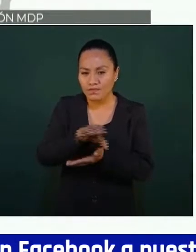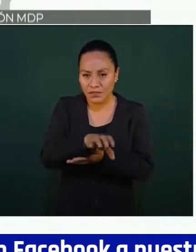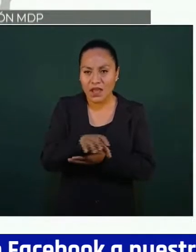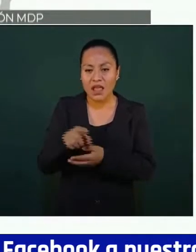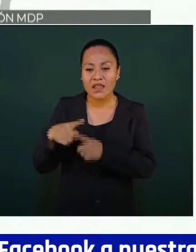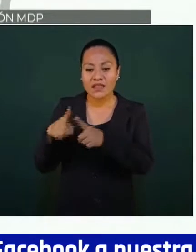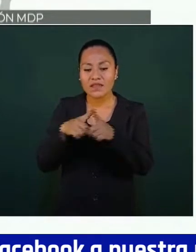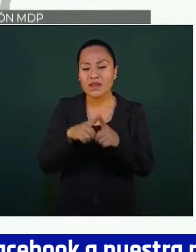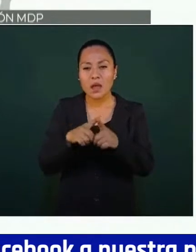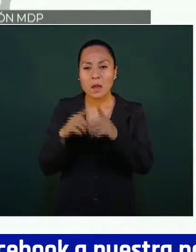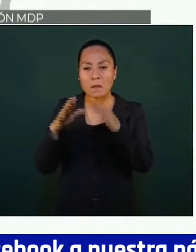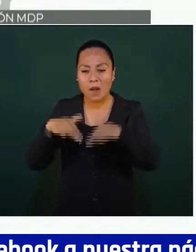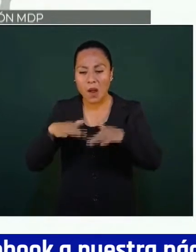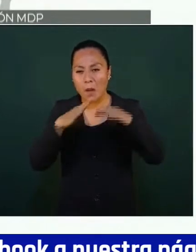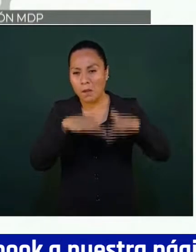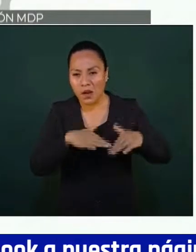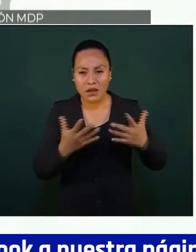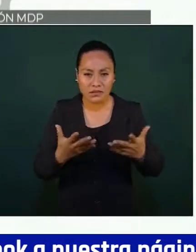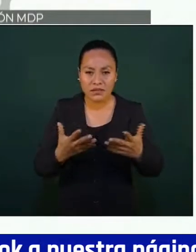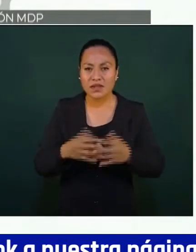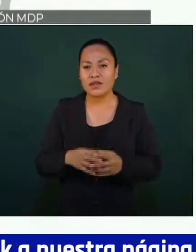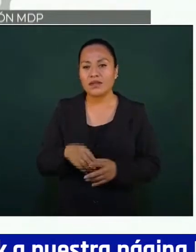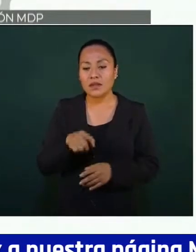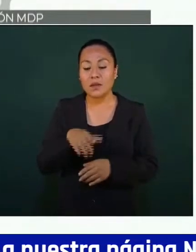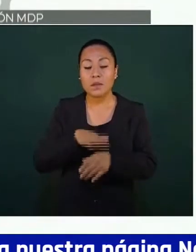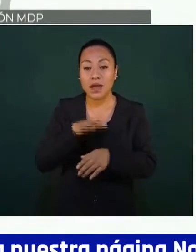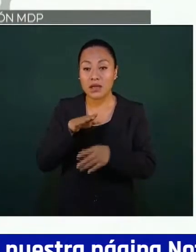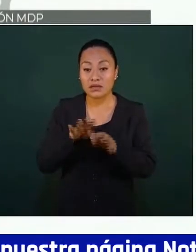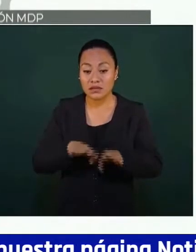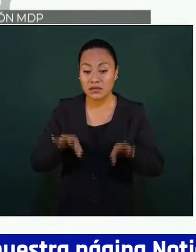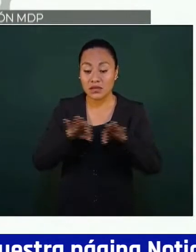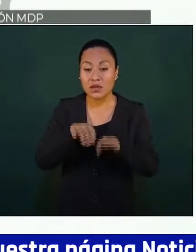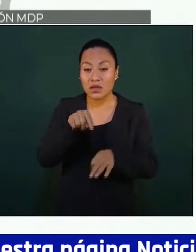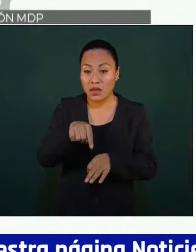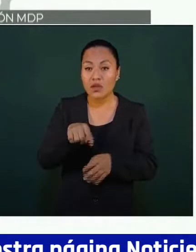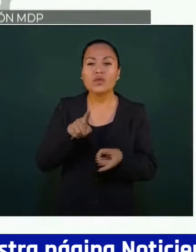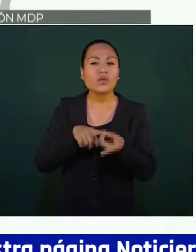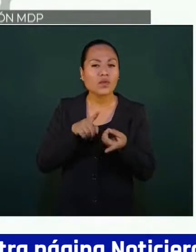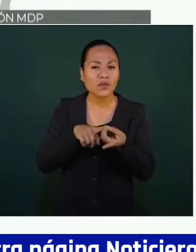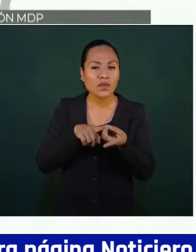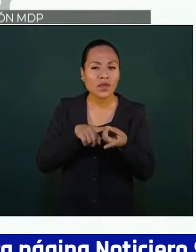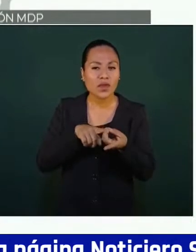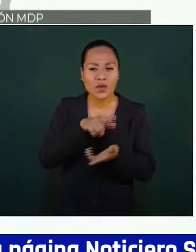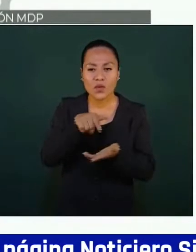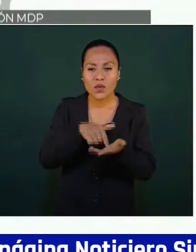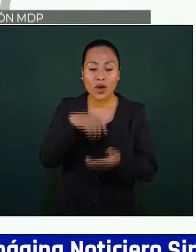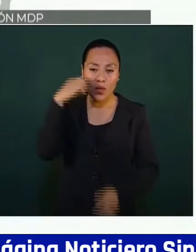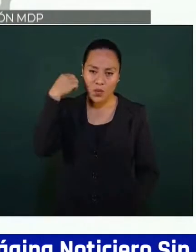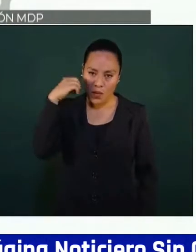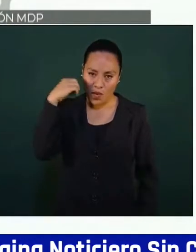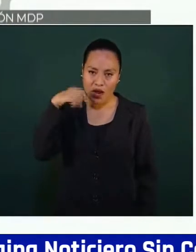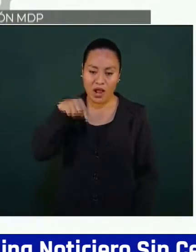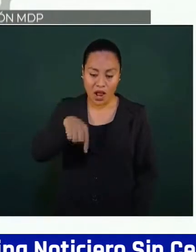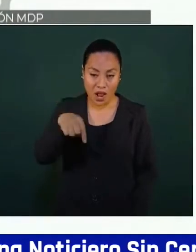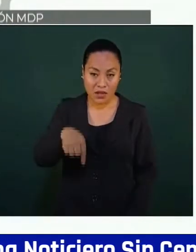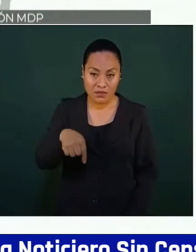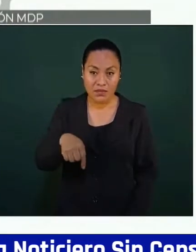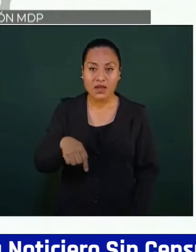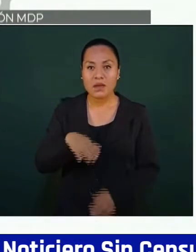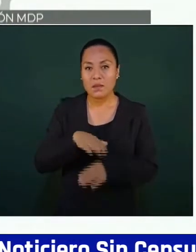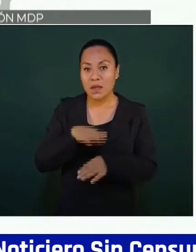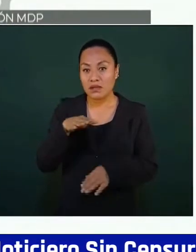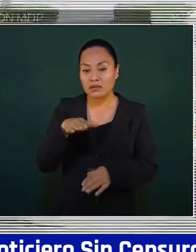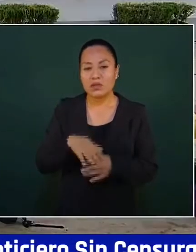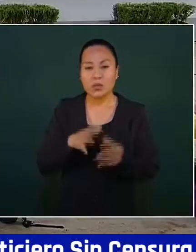afectaciones, y destaca principalmente el estado de Oaxaca, esta entidad, que fue pues en la que